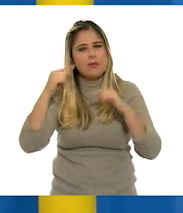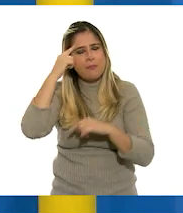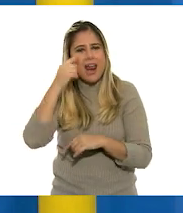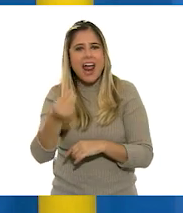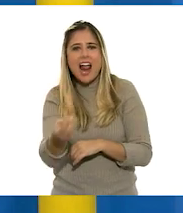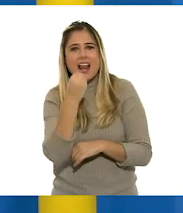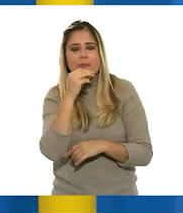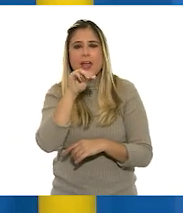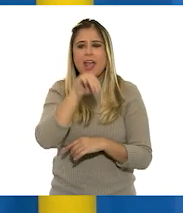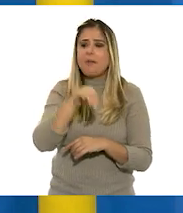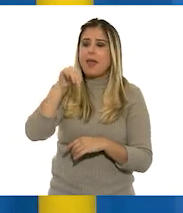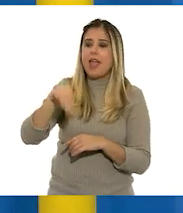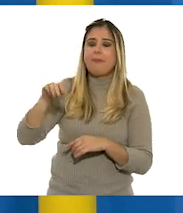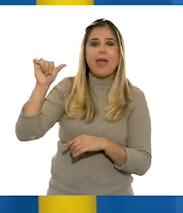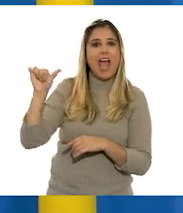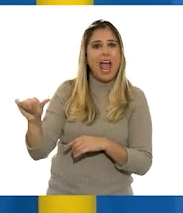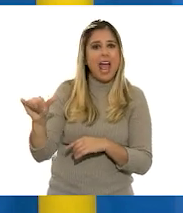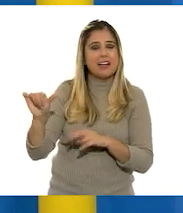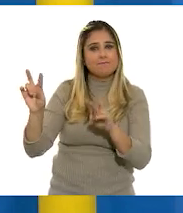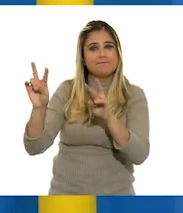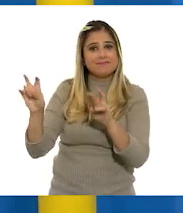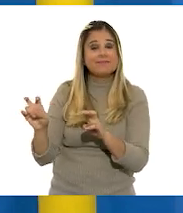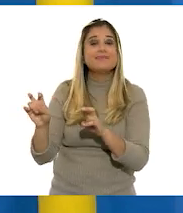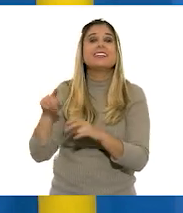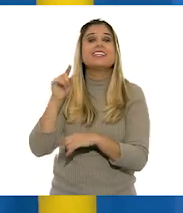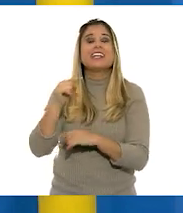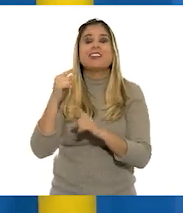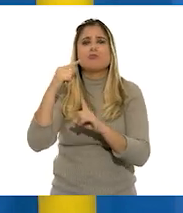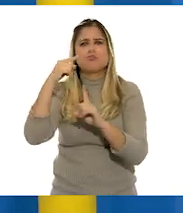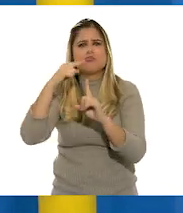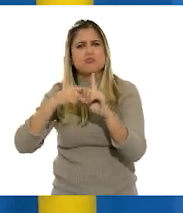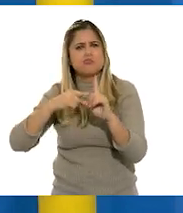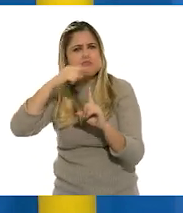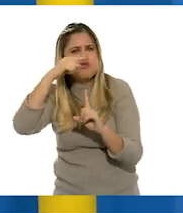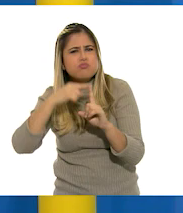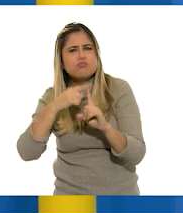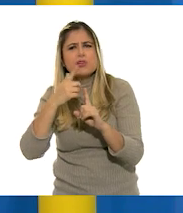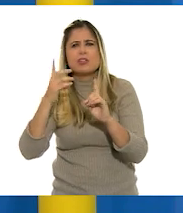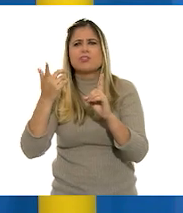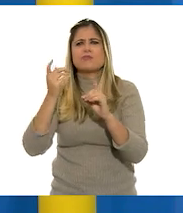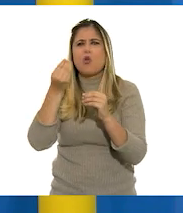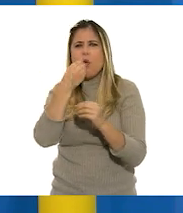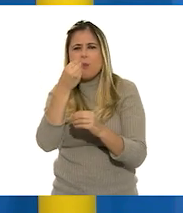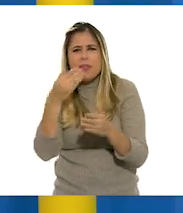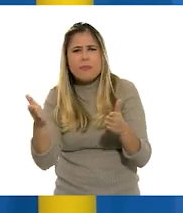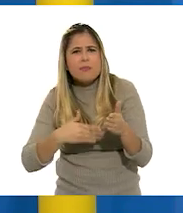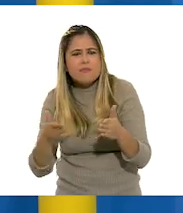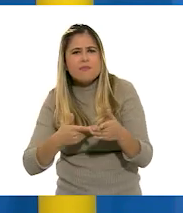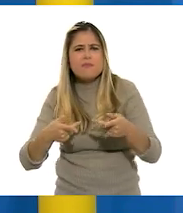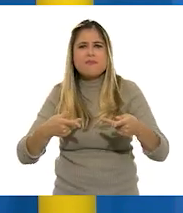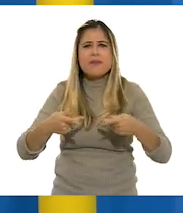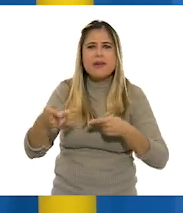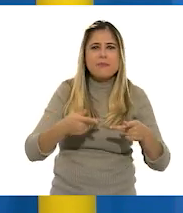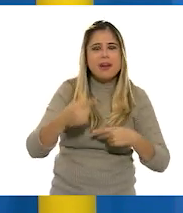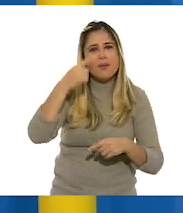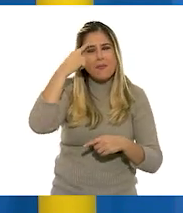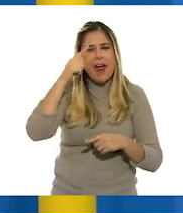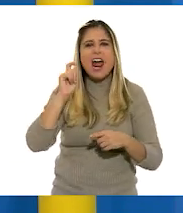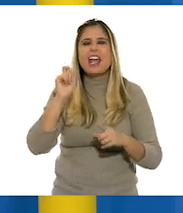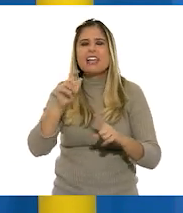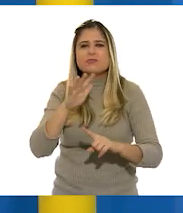la MMA, con la temperatura y el tiempo de exposición de diferentes alimentos para eliminar de su